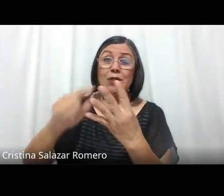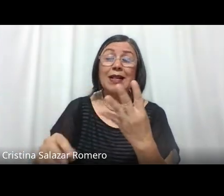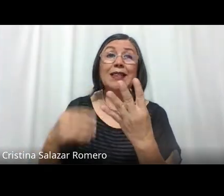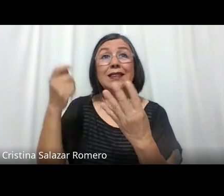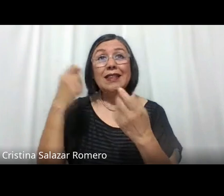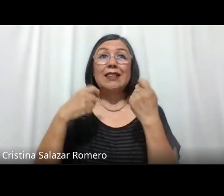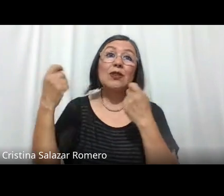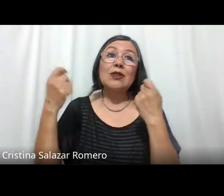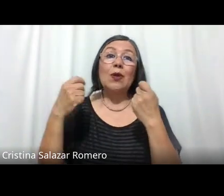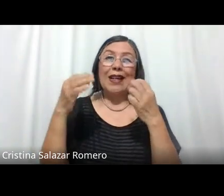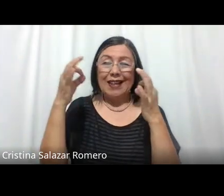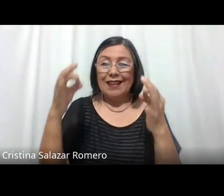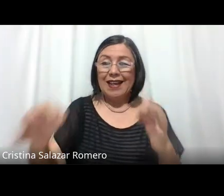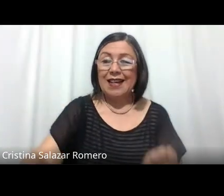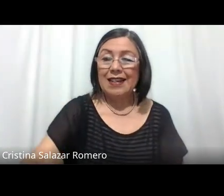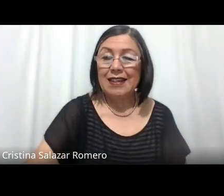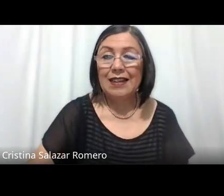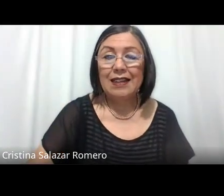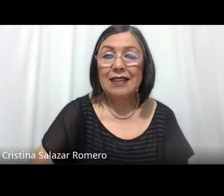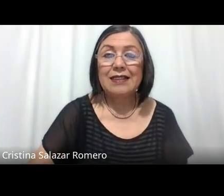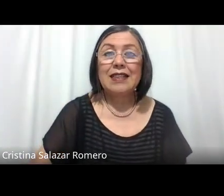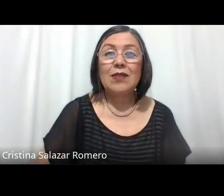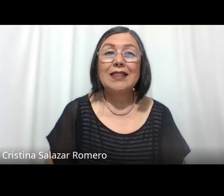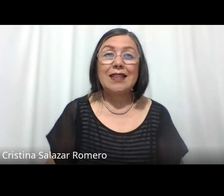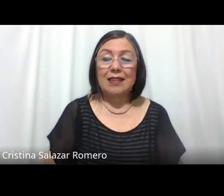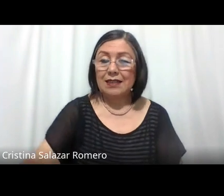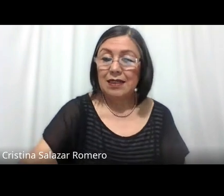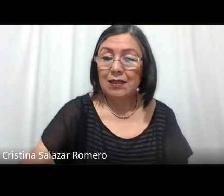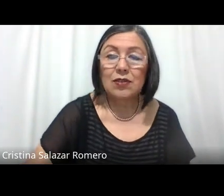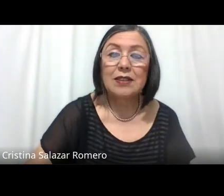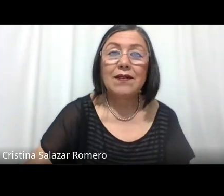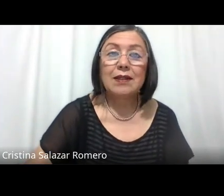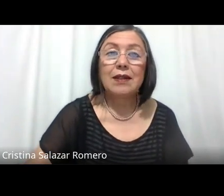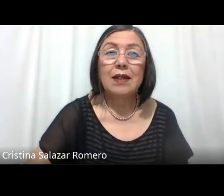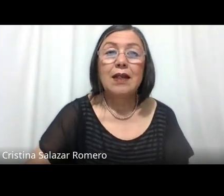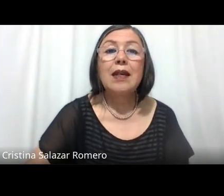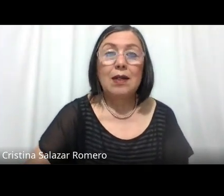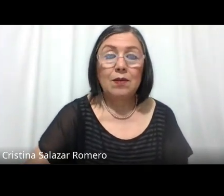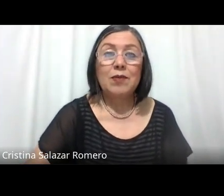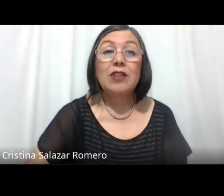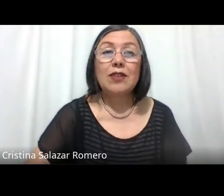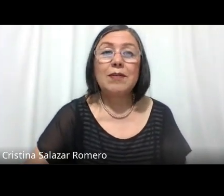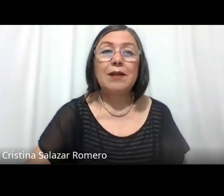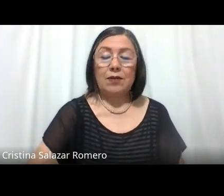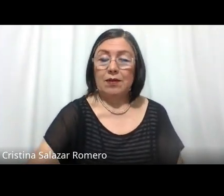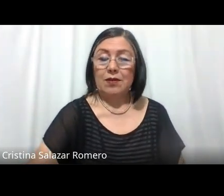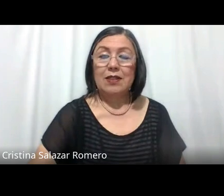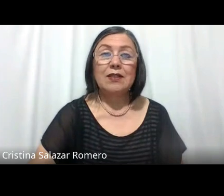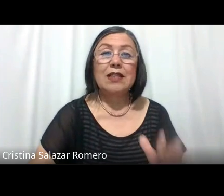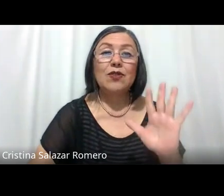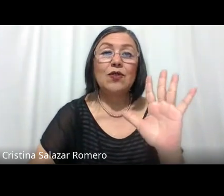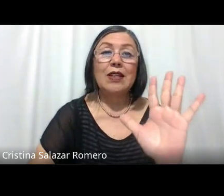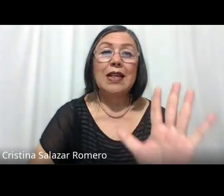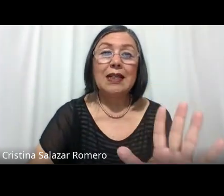no manuales, que eso es lo que le da el sentido a las señas, ¿sí? Entonces, a ver, el movimiento también.